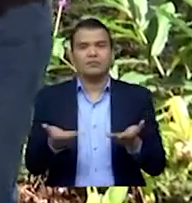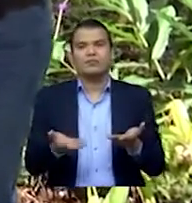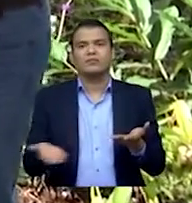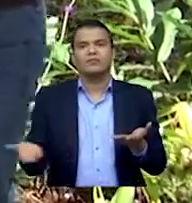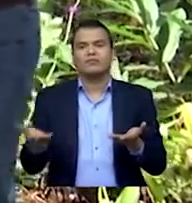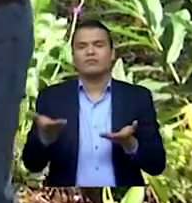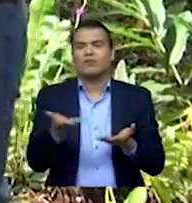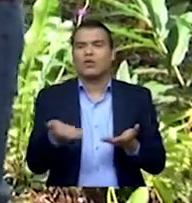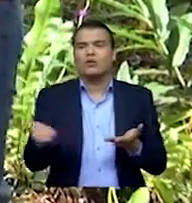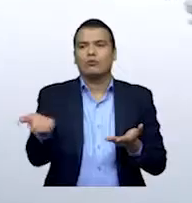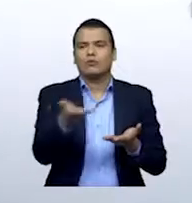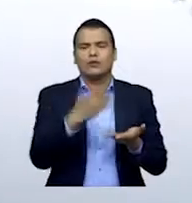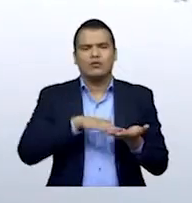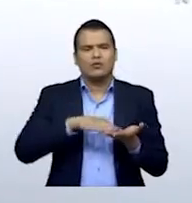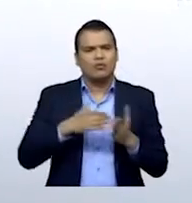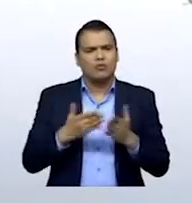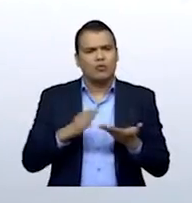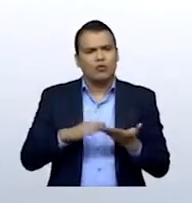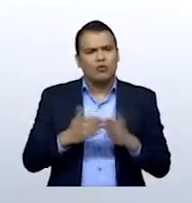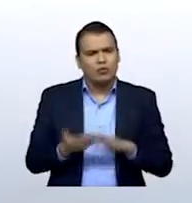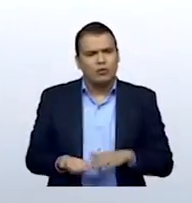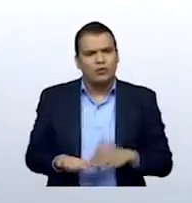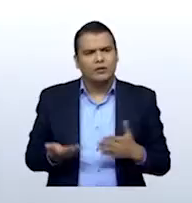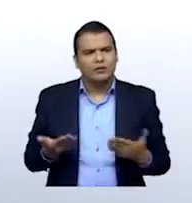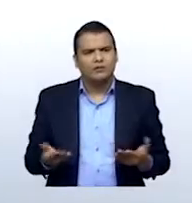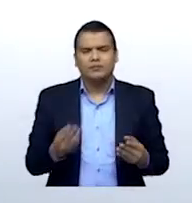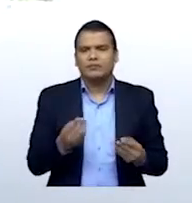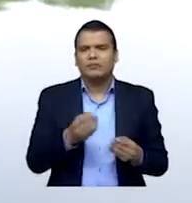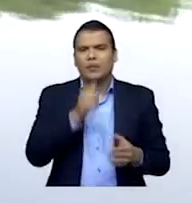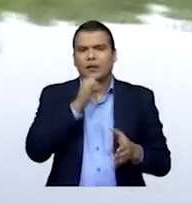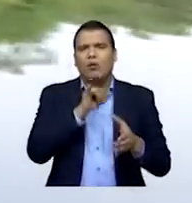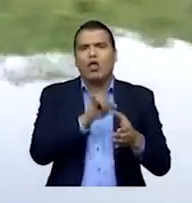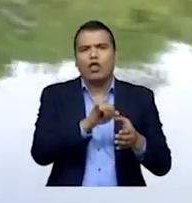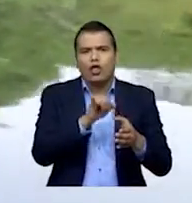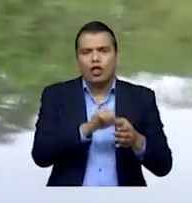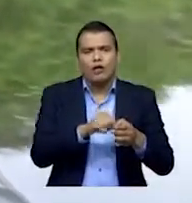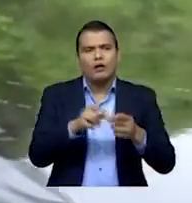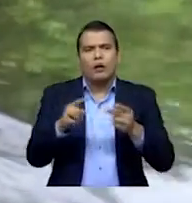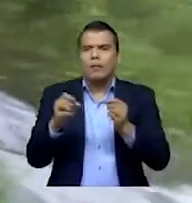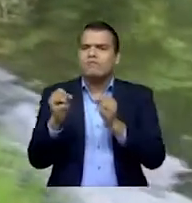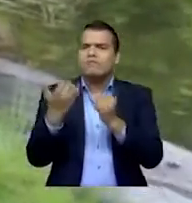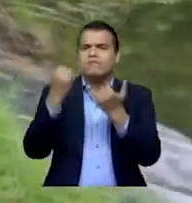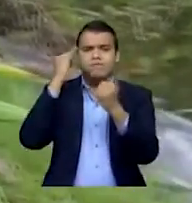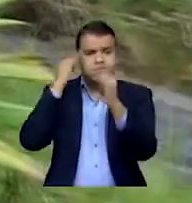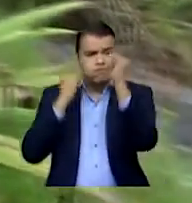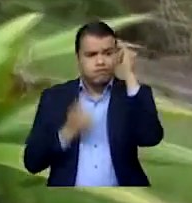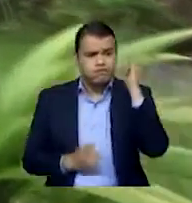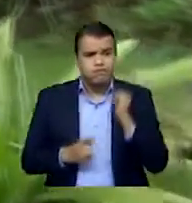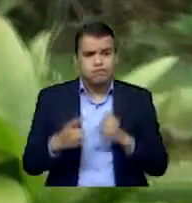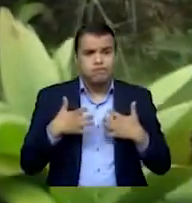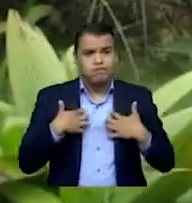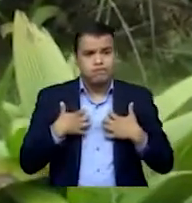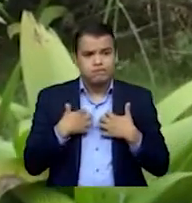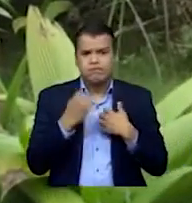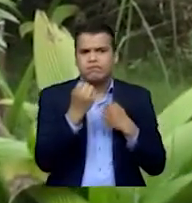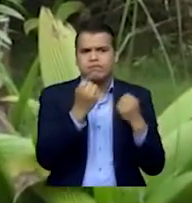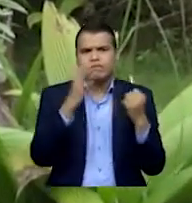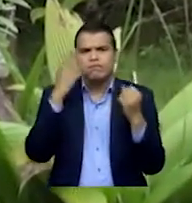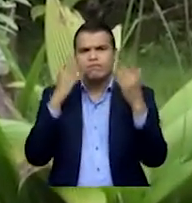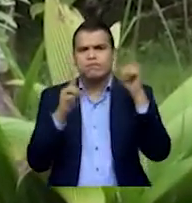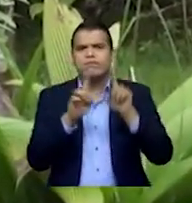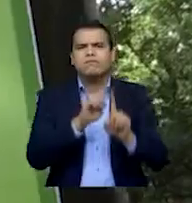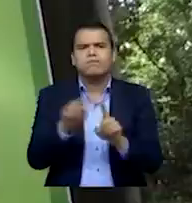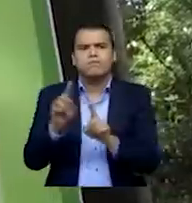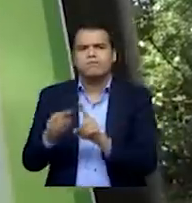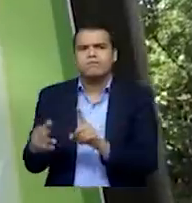trata de un humedal se trata de un bosque y se trata de un espacio para protección de flora y fauna aquí van a